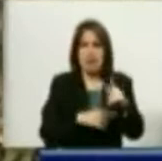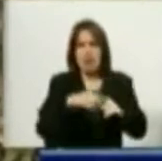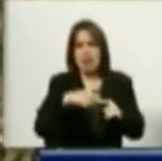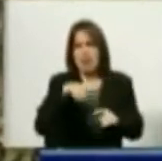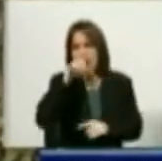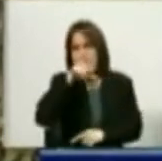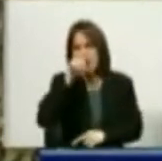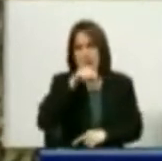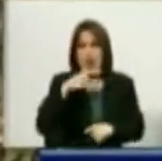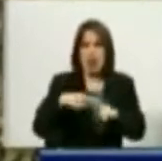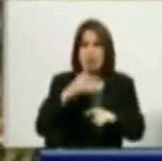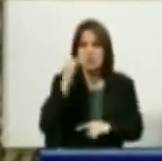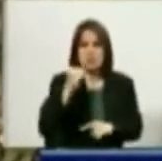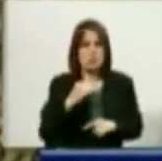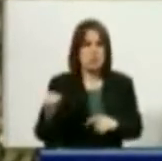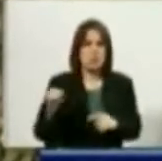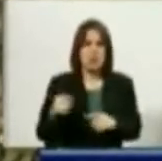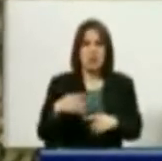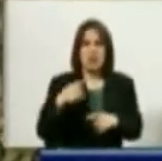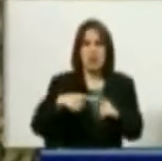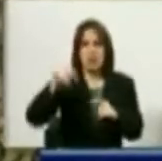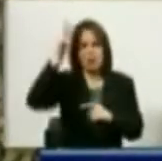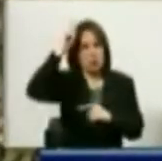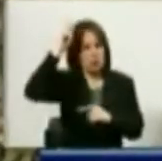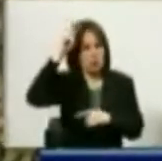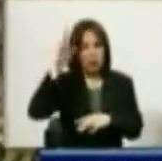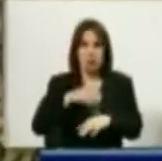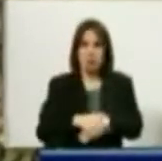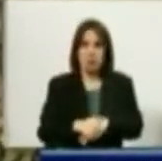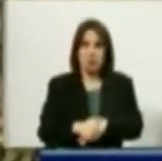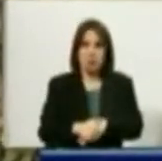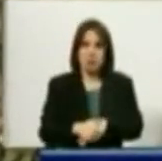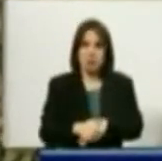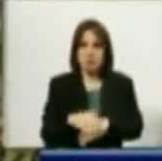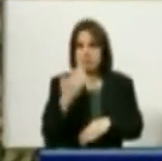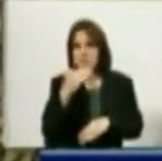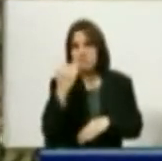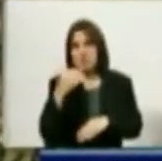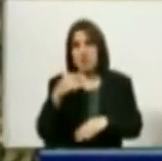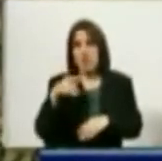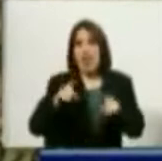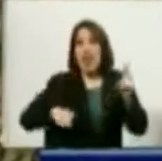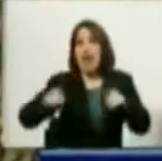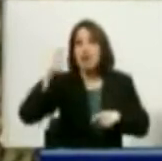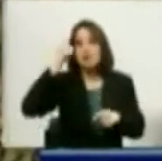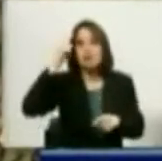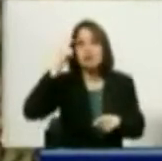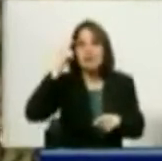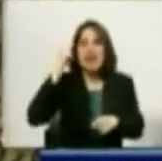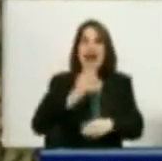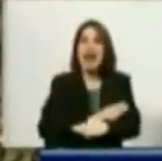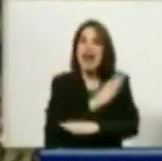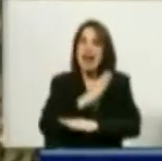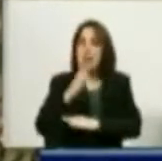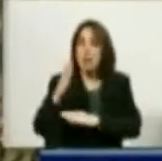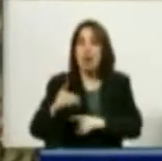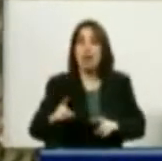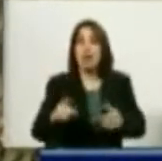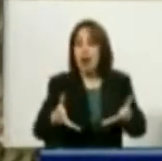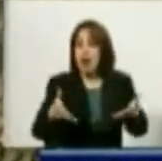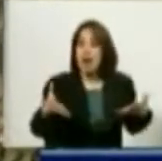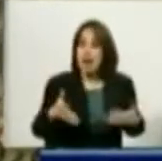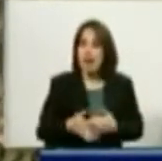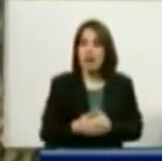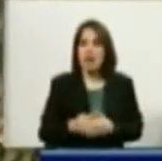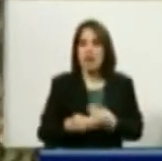yo me queda por ahí con Caribe Algún día la guaira va a ganar y me voy a reír vamos a hacer una sesión especial